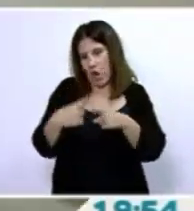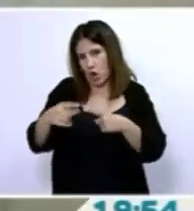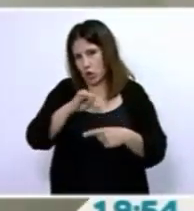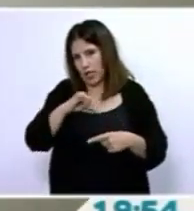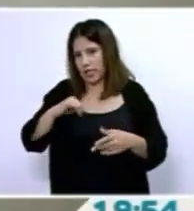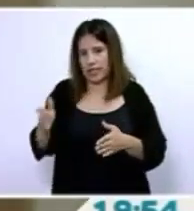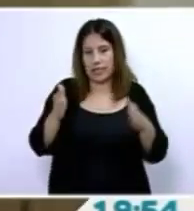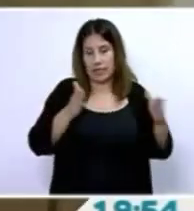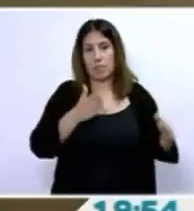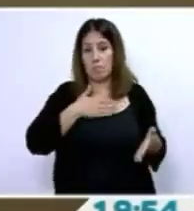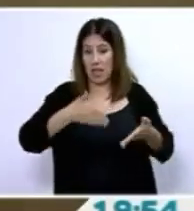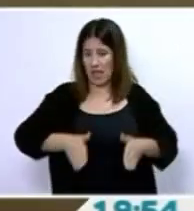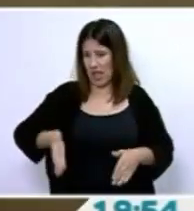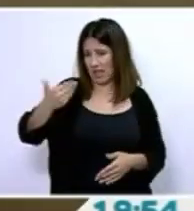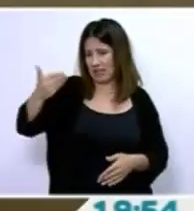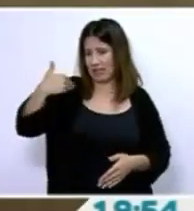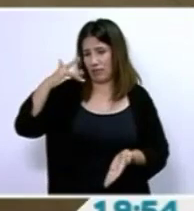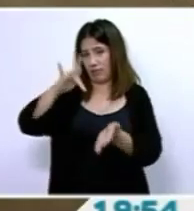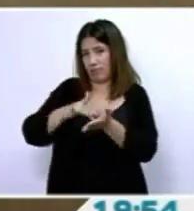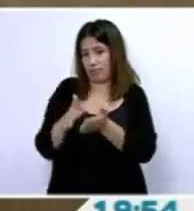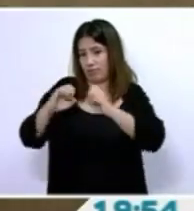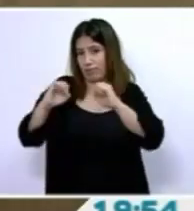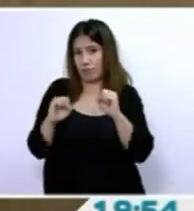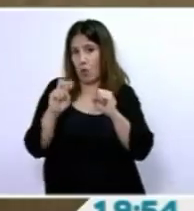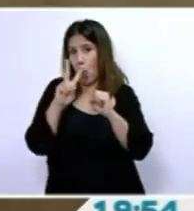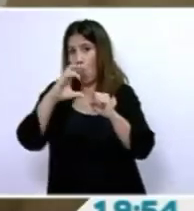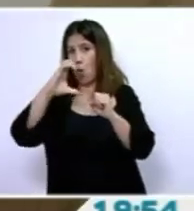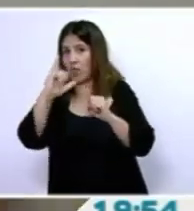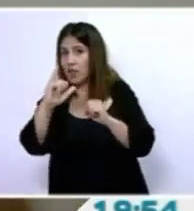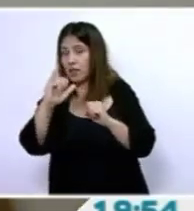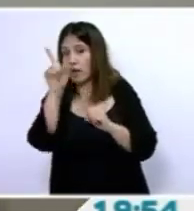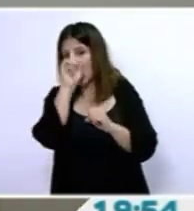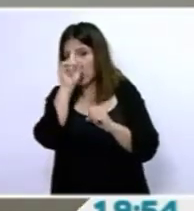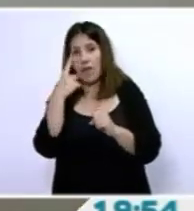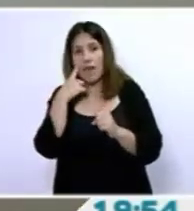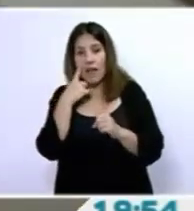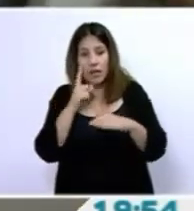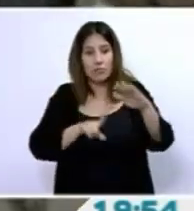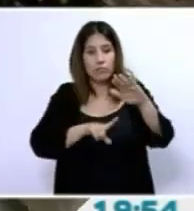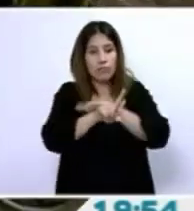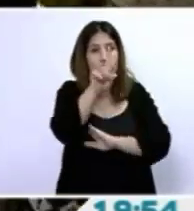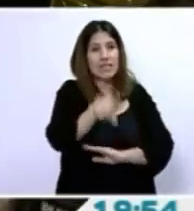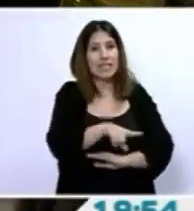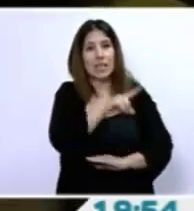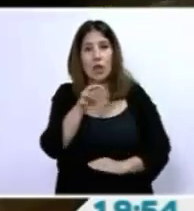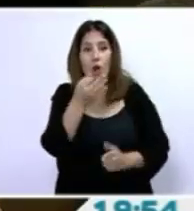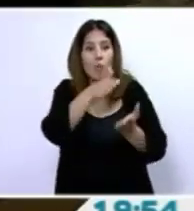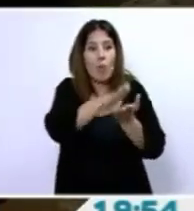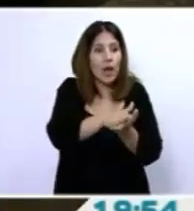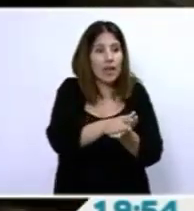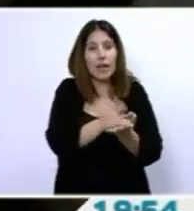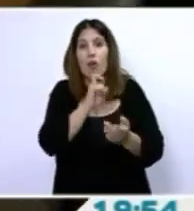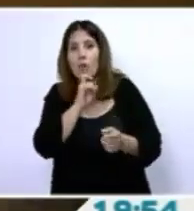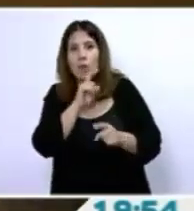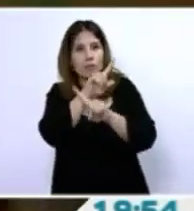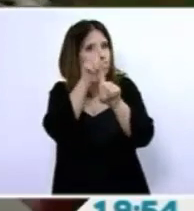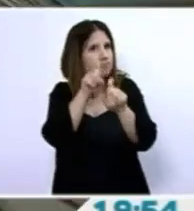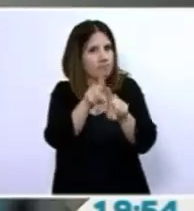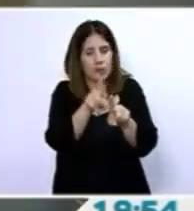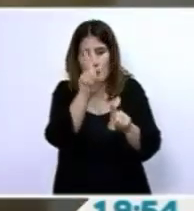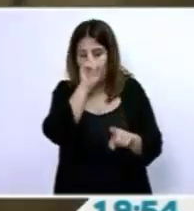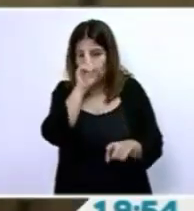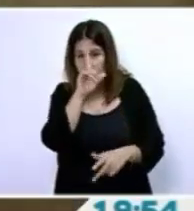hija estaba en UCI, no se sabía cómo iba, si iba a salir adelante, no iba a salir adelante, o en qué condiciones